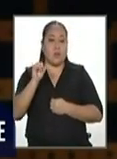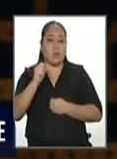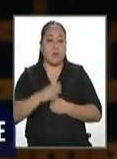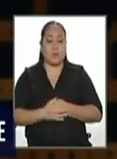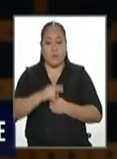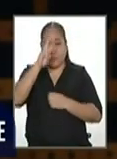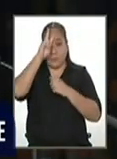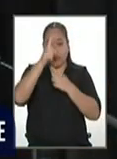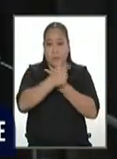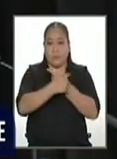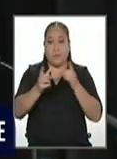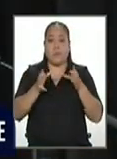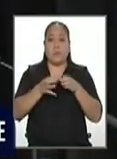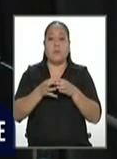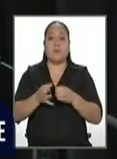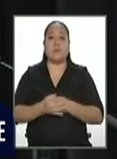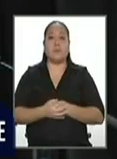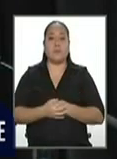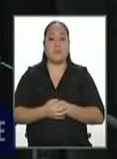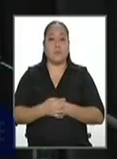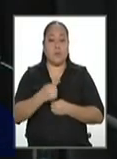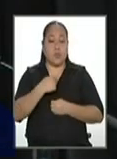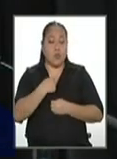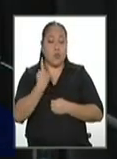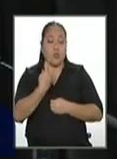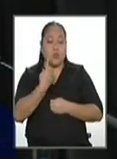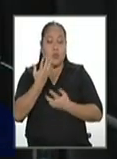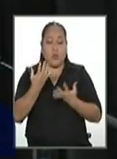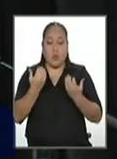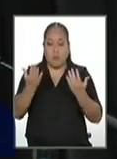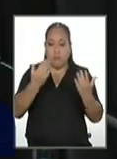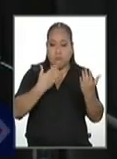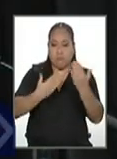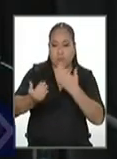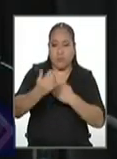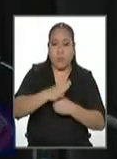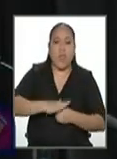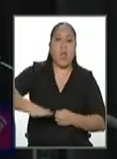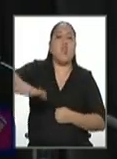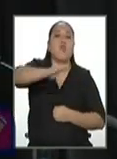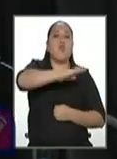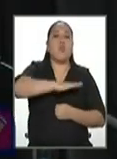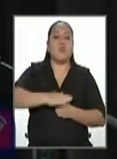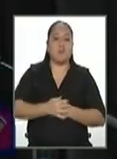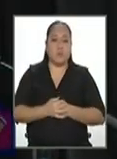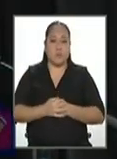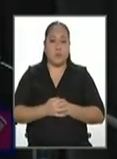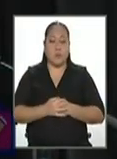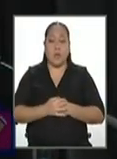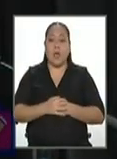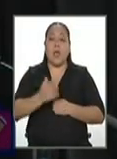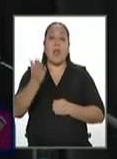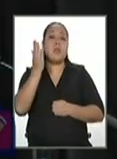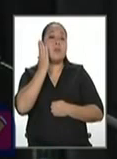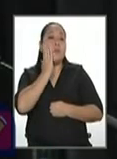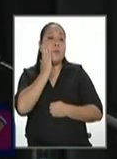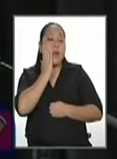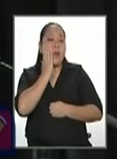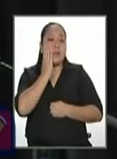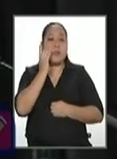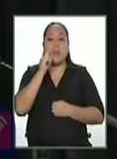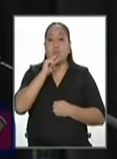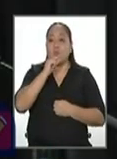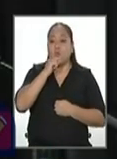Libre. Yo solo quiero convocar a todos, a las madres, a las